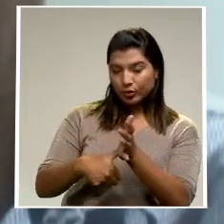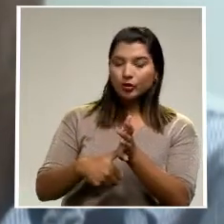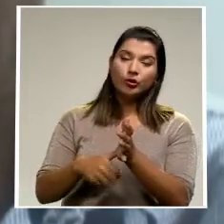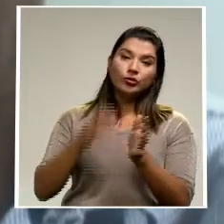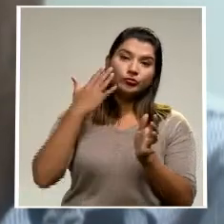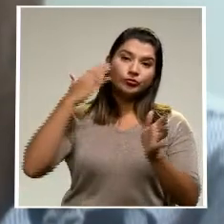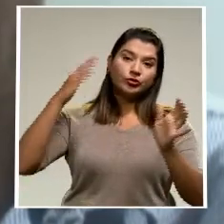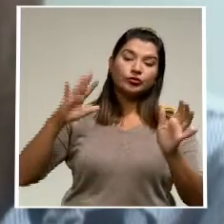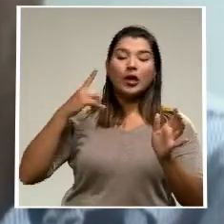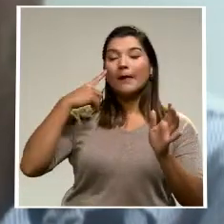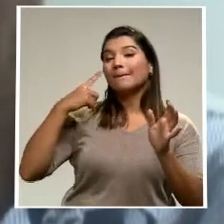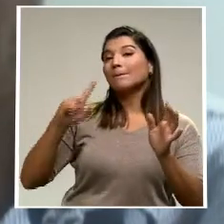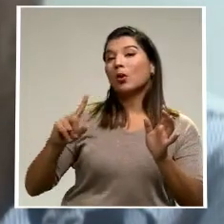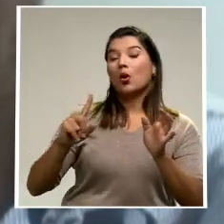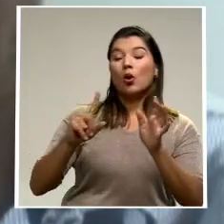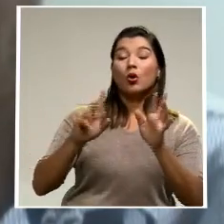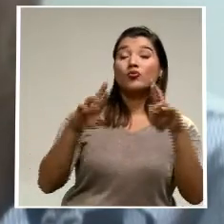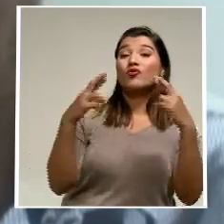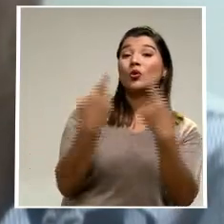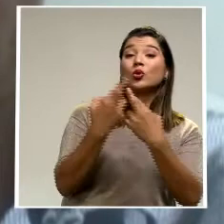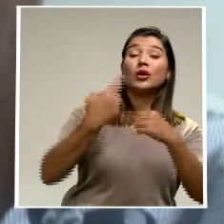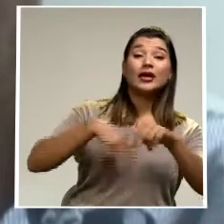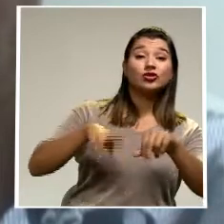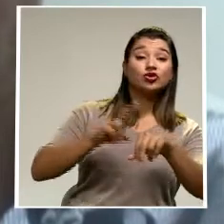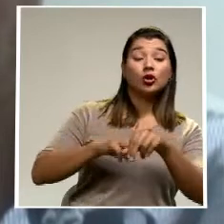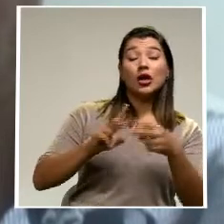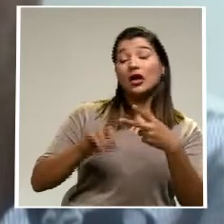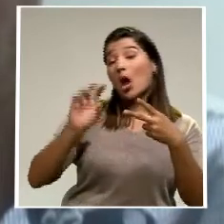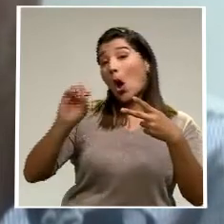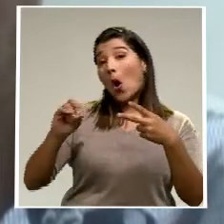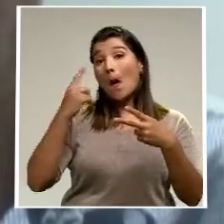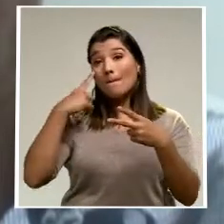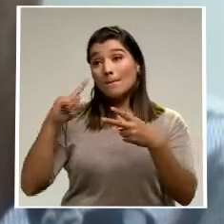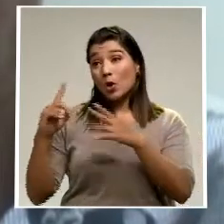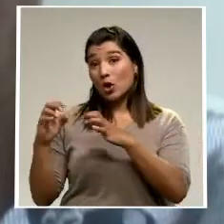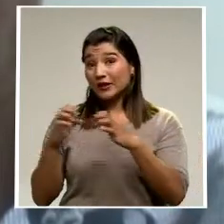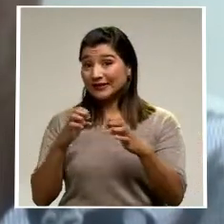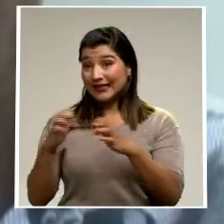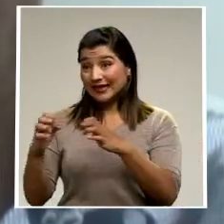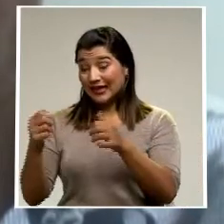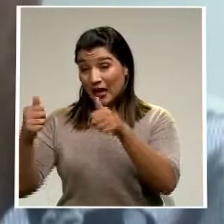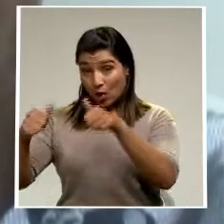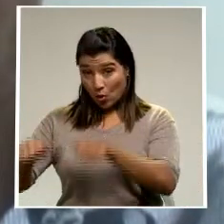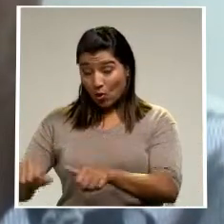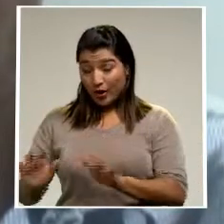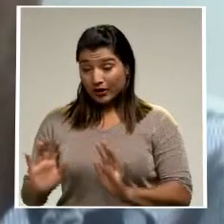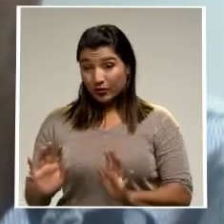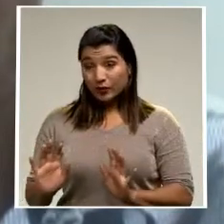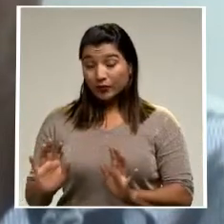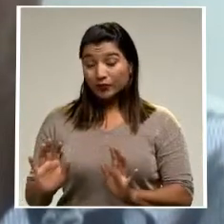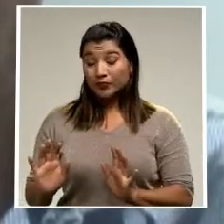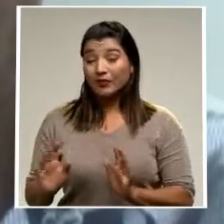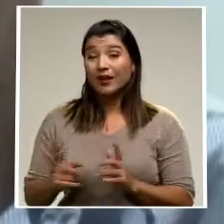vía de la Asamblea Nacional o por la vía de la estrategia de consenso, es decir,